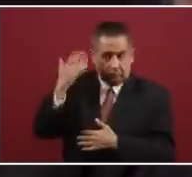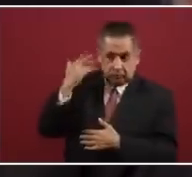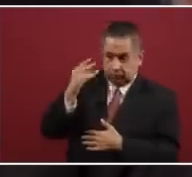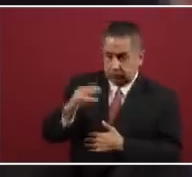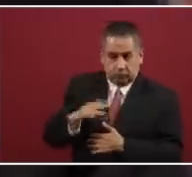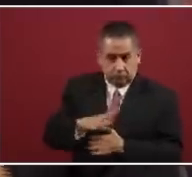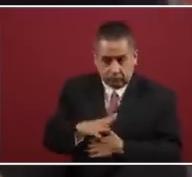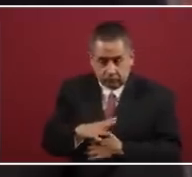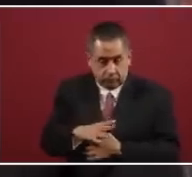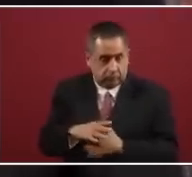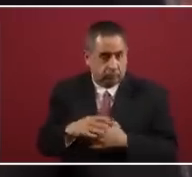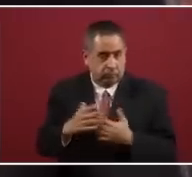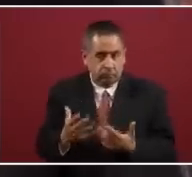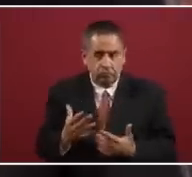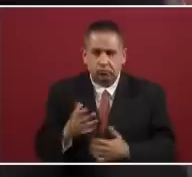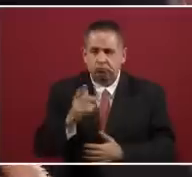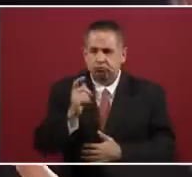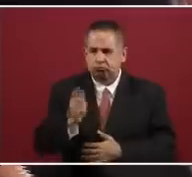y